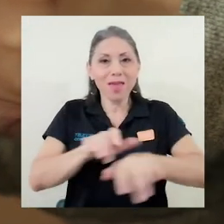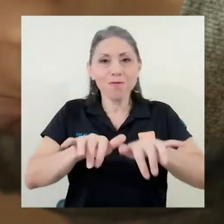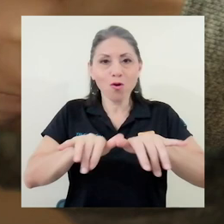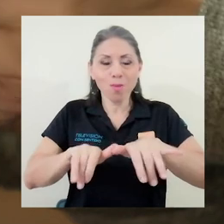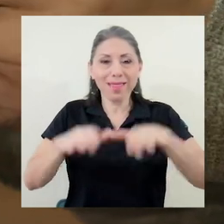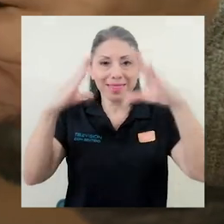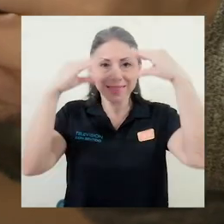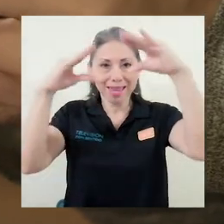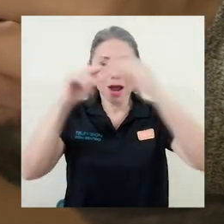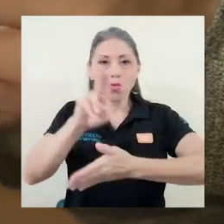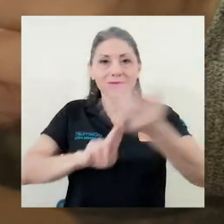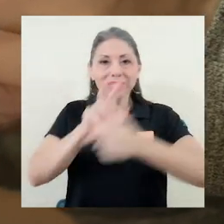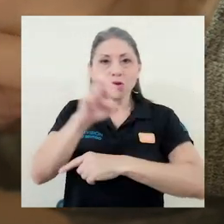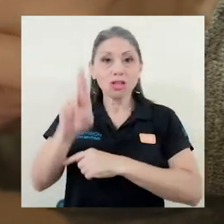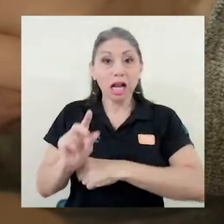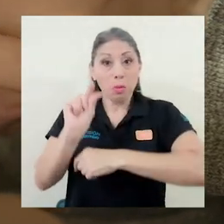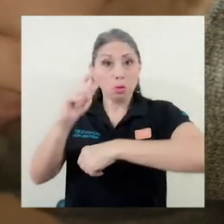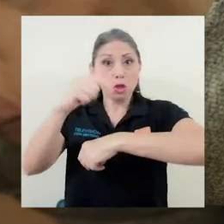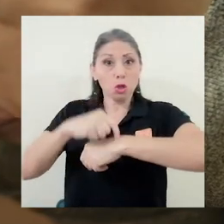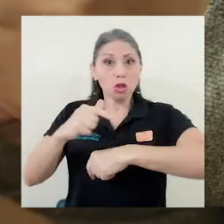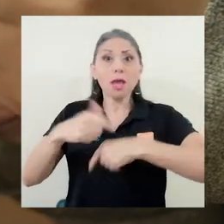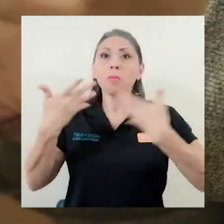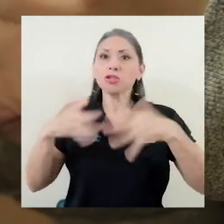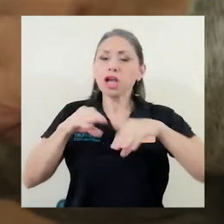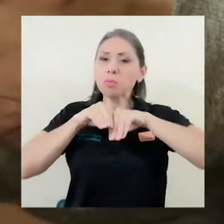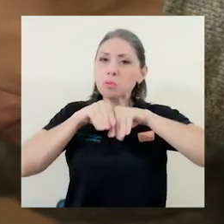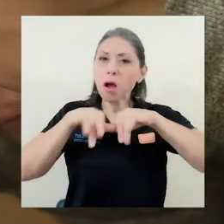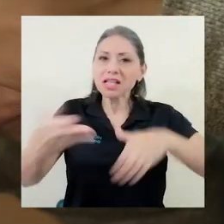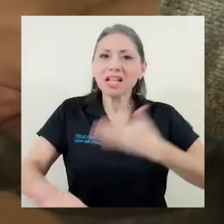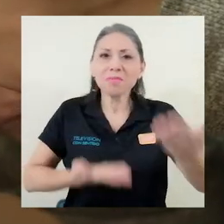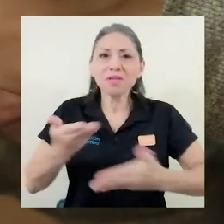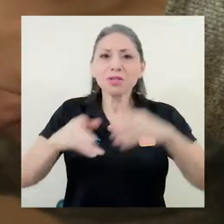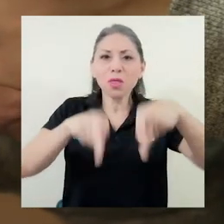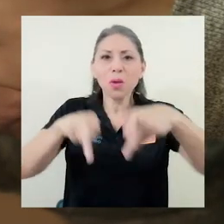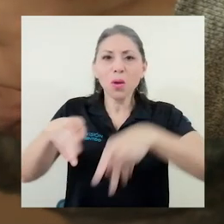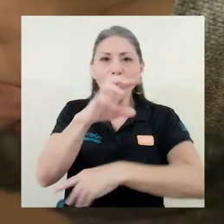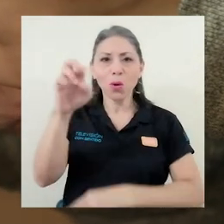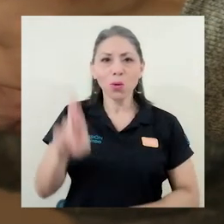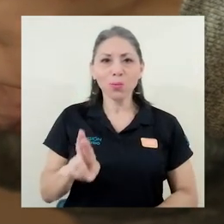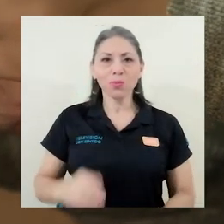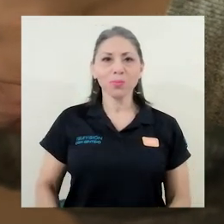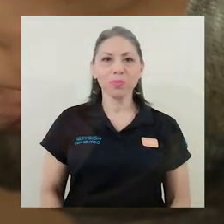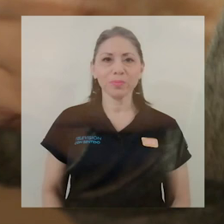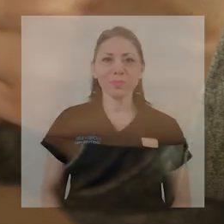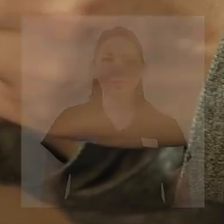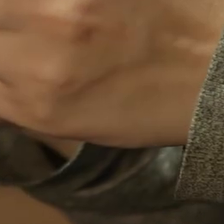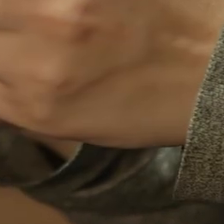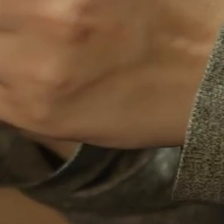Universidad de Costa Rica. Muy pronto estará al servicio de la población costarricense.